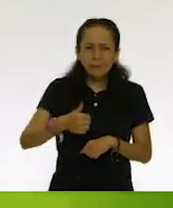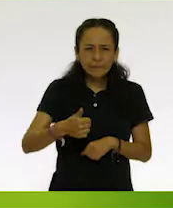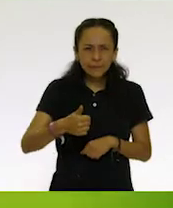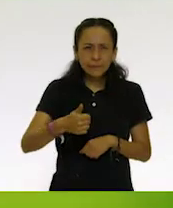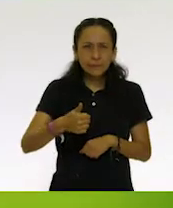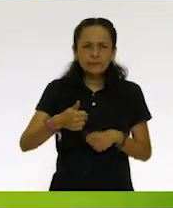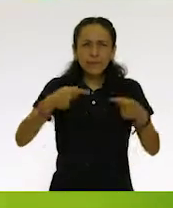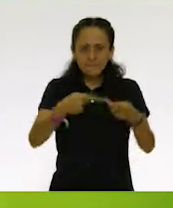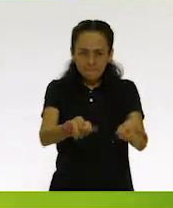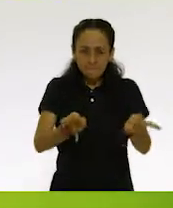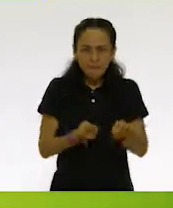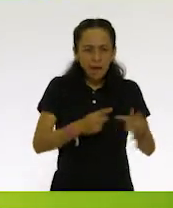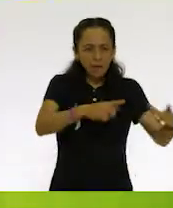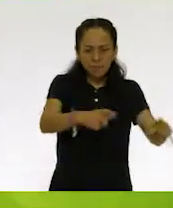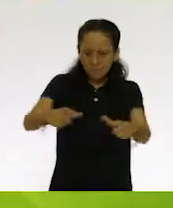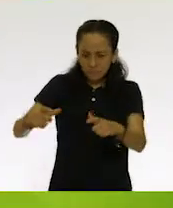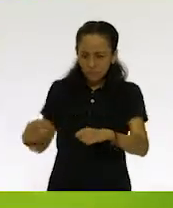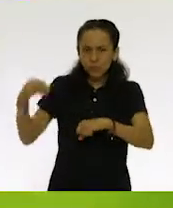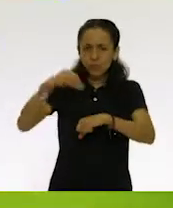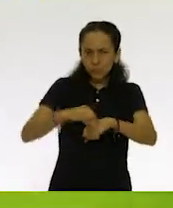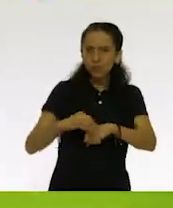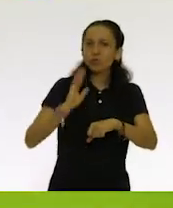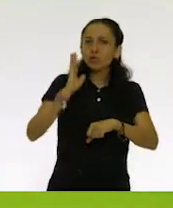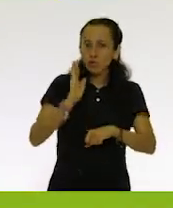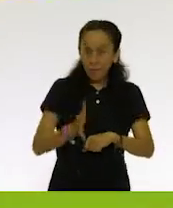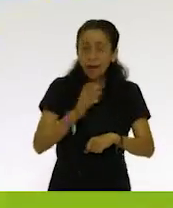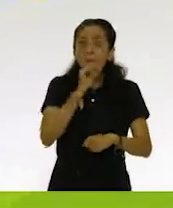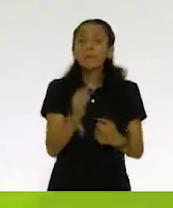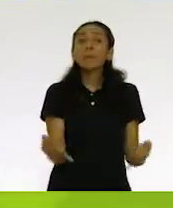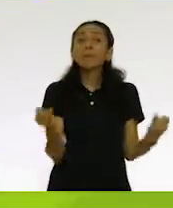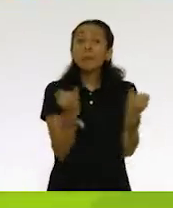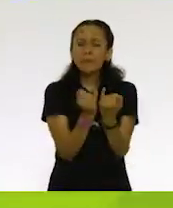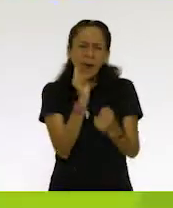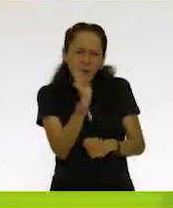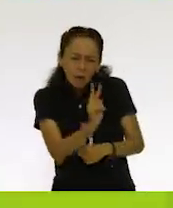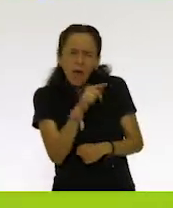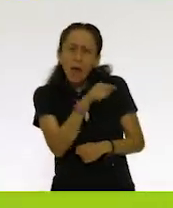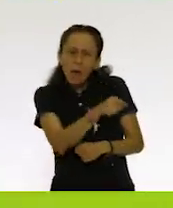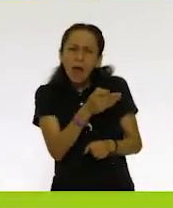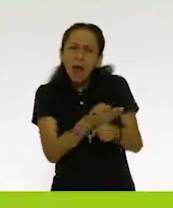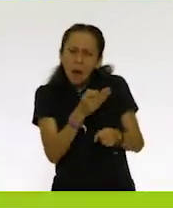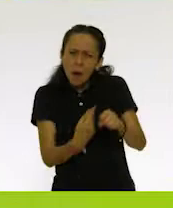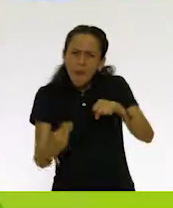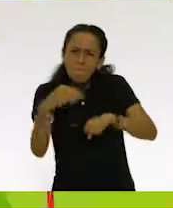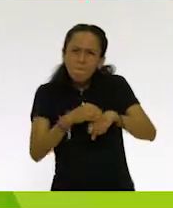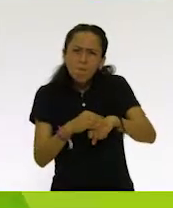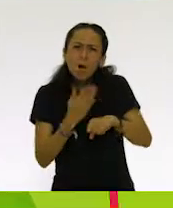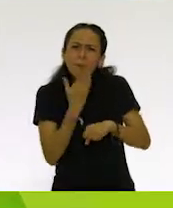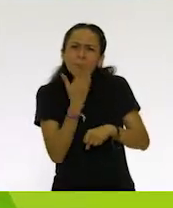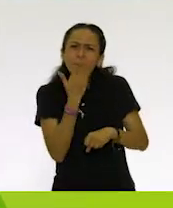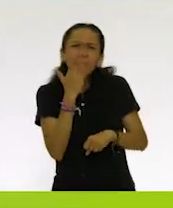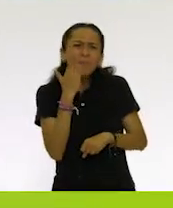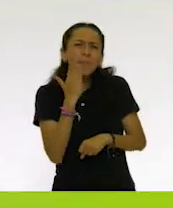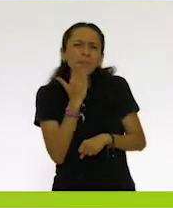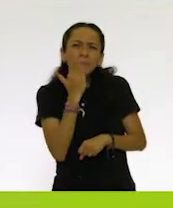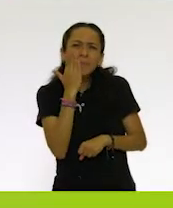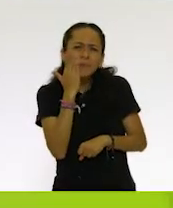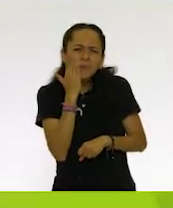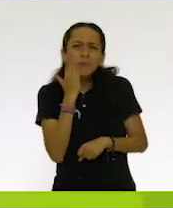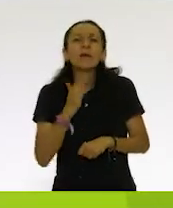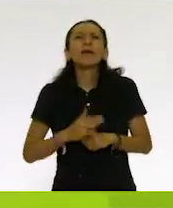1, 2, 3, 4, 5 y 6 platos. También observo que está colocando las servilletas. A ver, fíjense bien. Ya